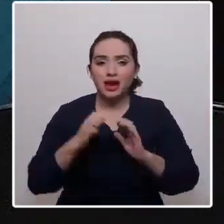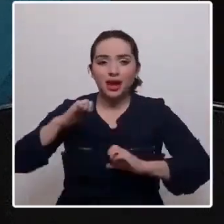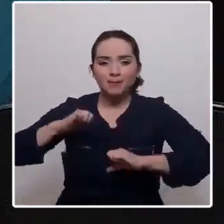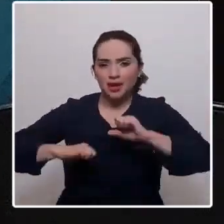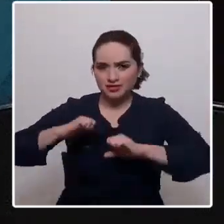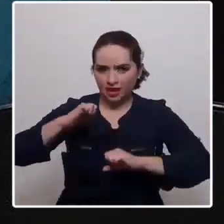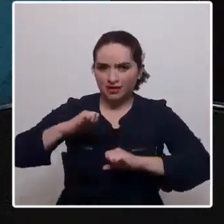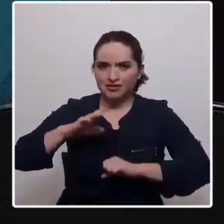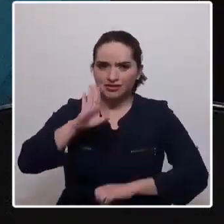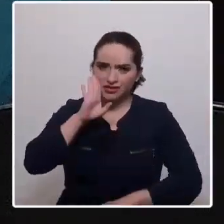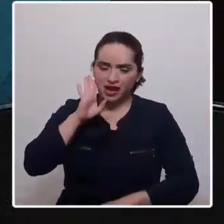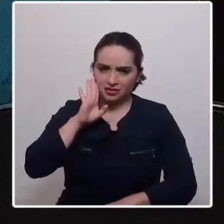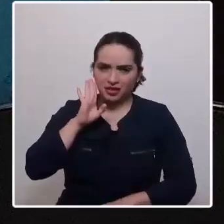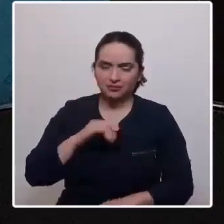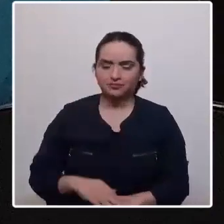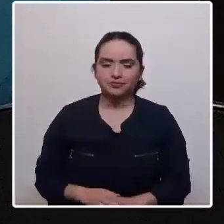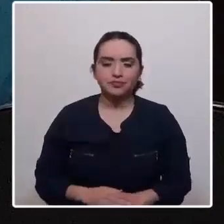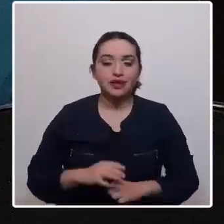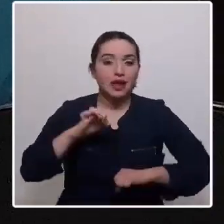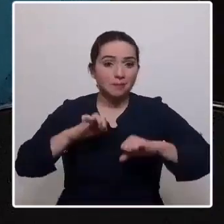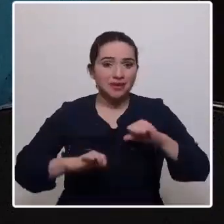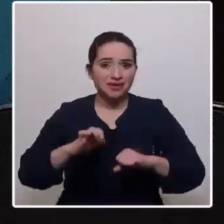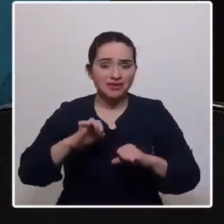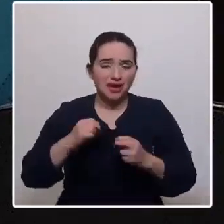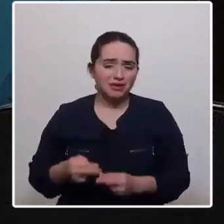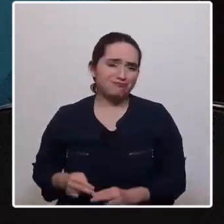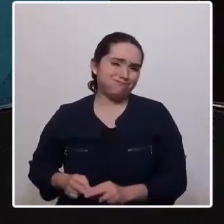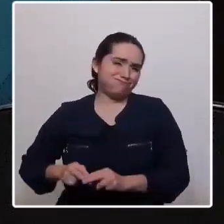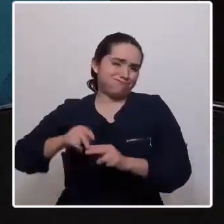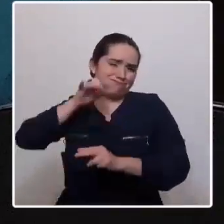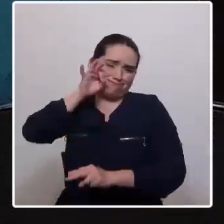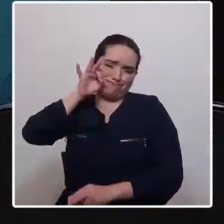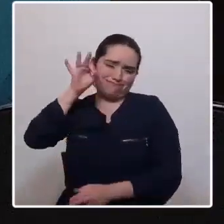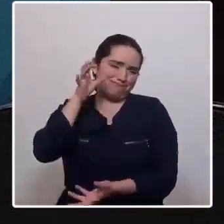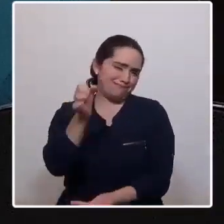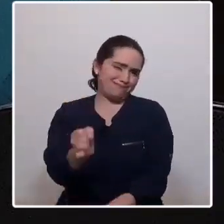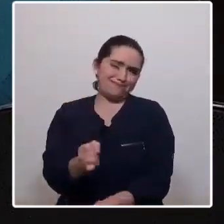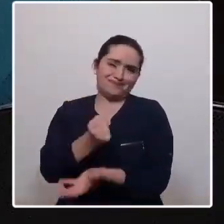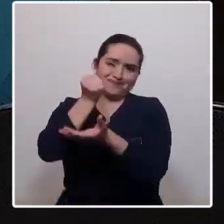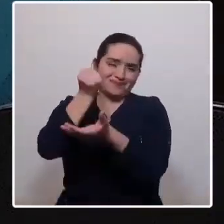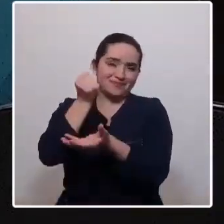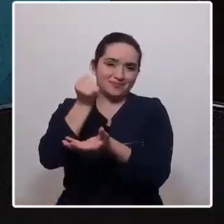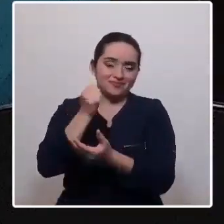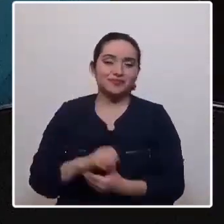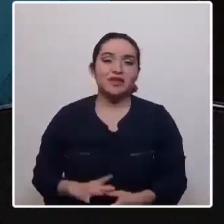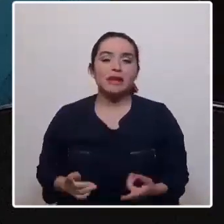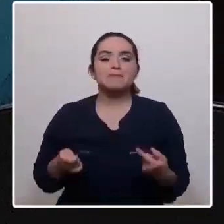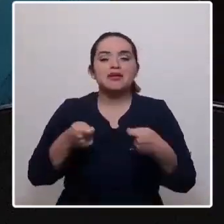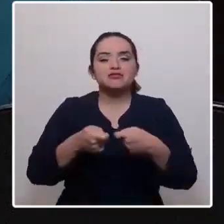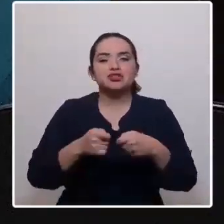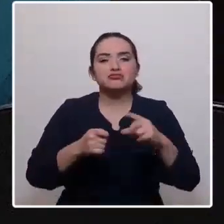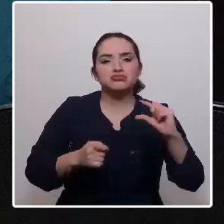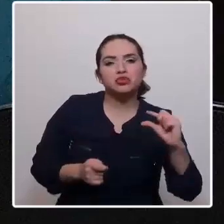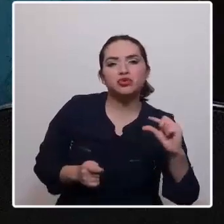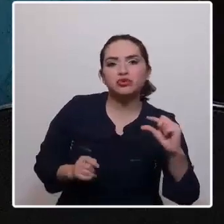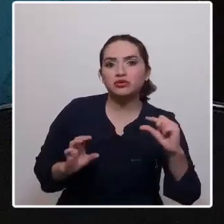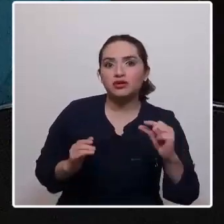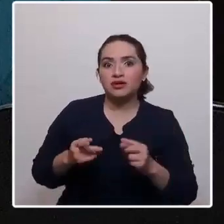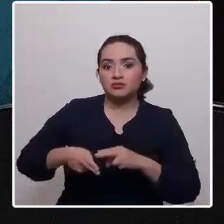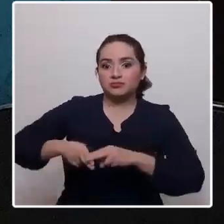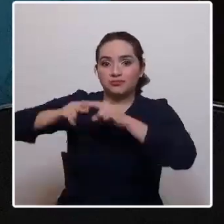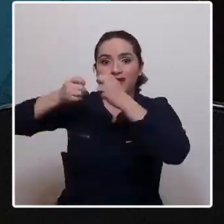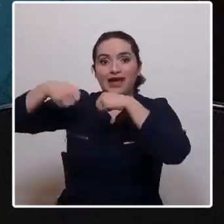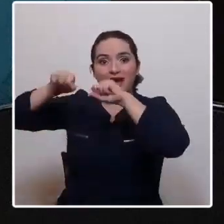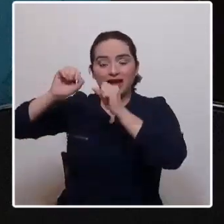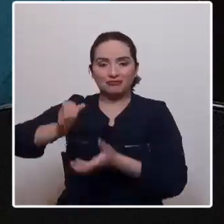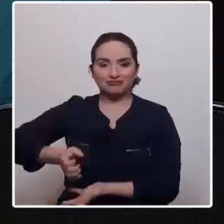las empresas sanitarias presentan utilidades grotescas que exceden con creces su inversión. El año 2020, la inversión realizada